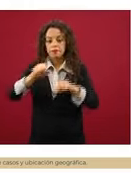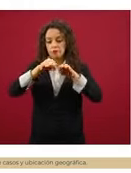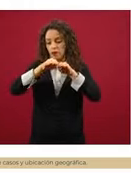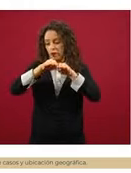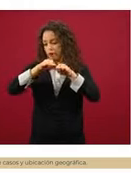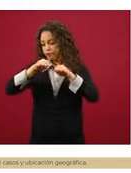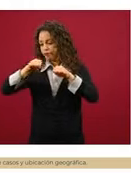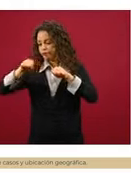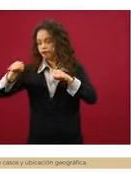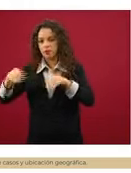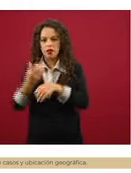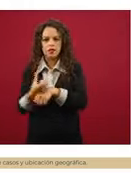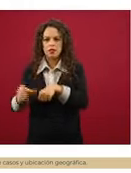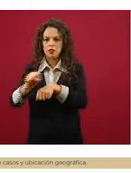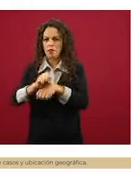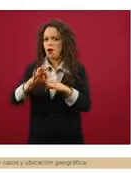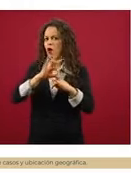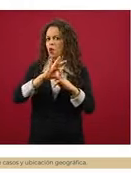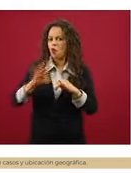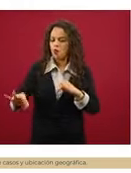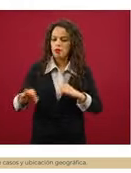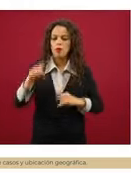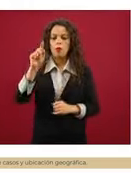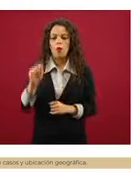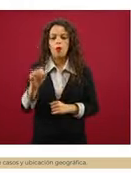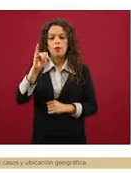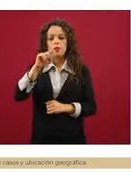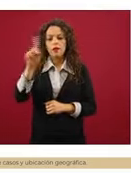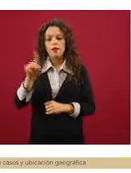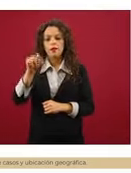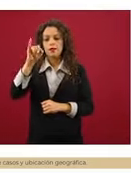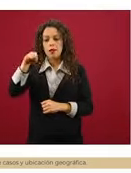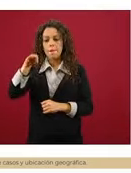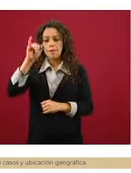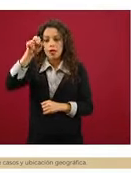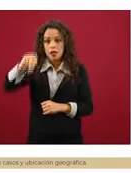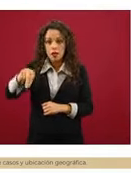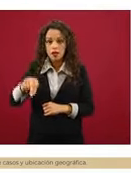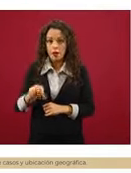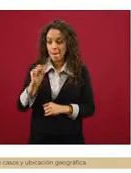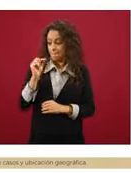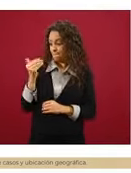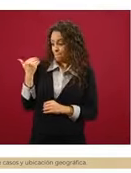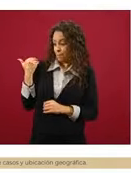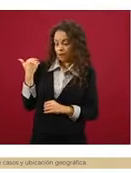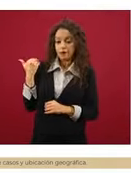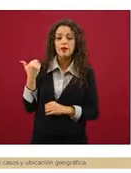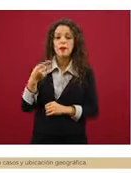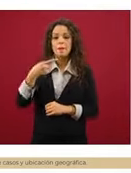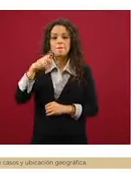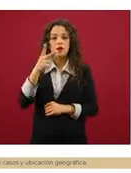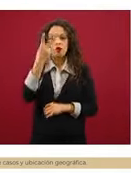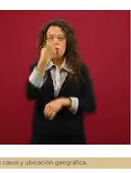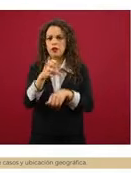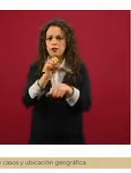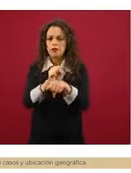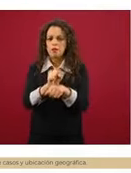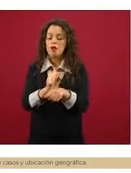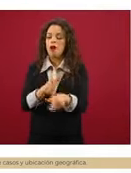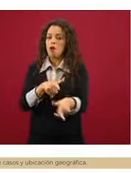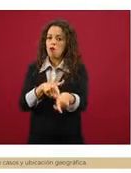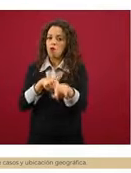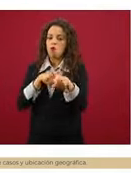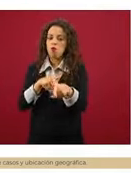últimas semanas. Tizipín tiene una intensidad un poco más reciente, pero también 2 semanas completas de